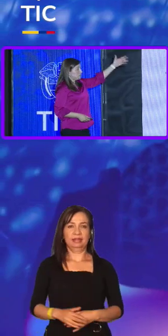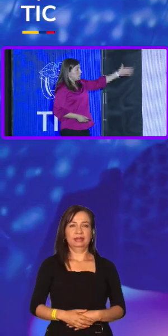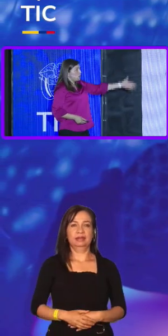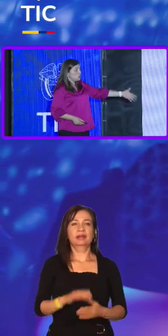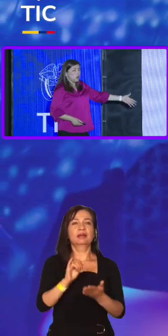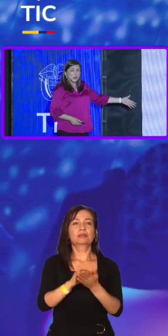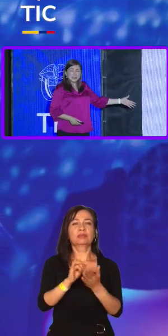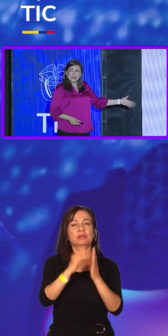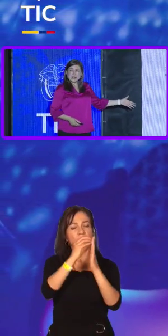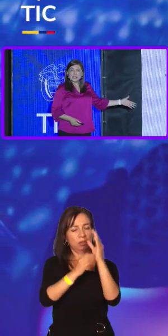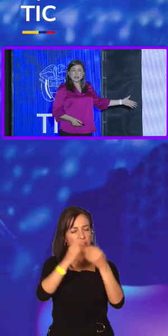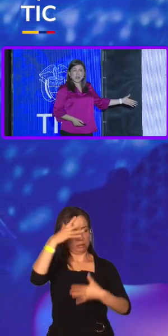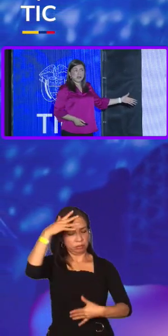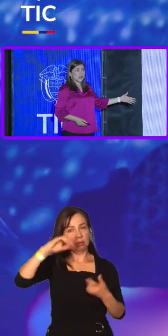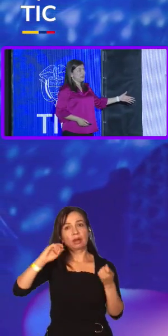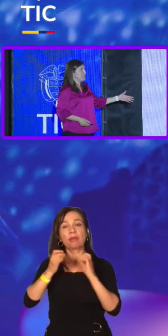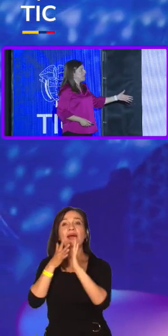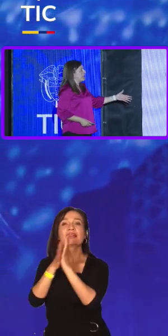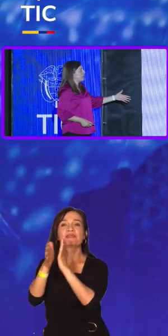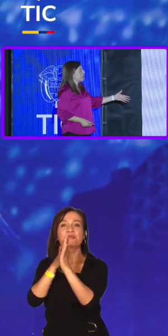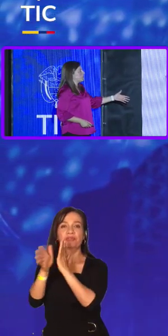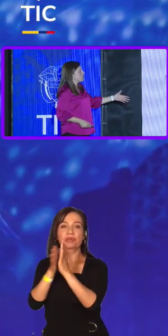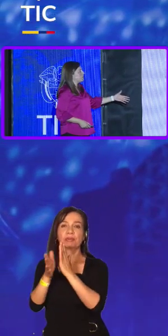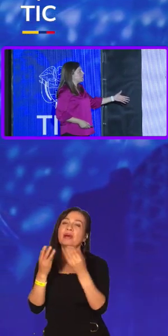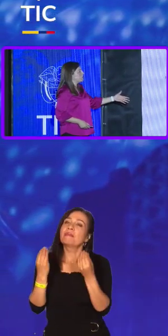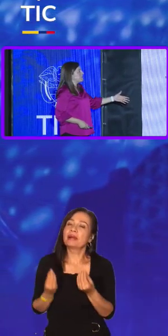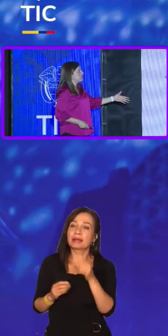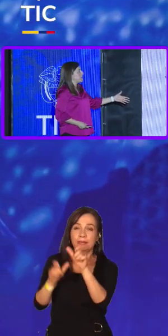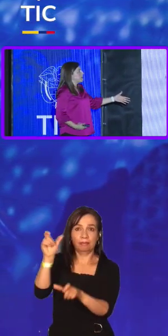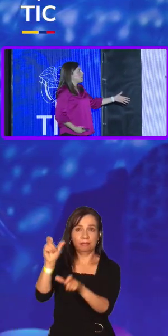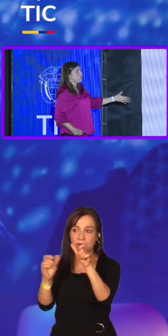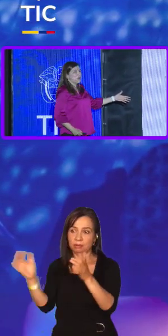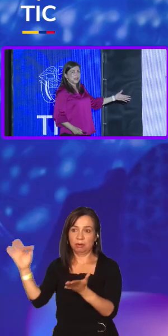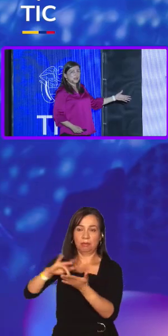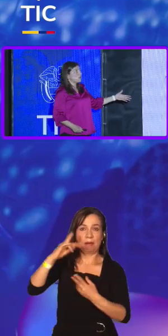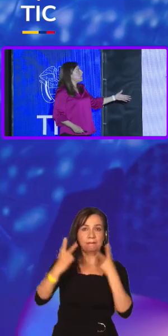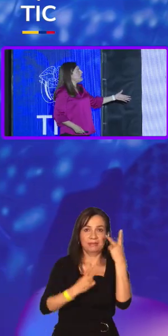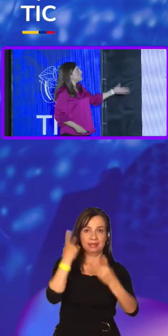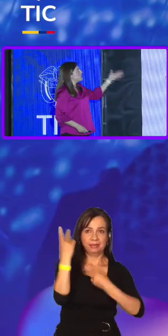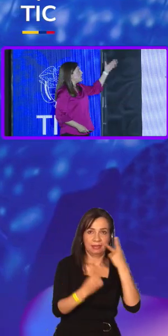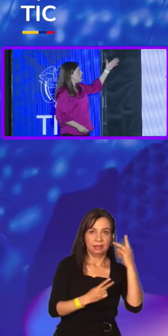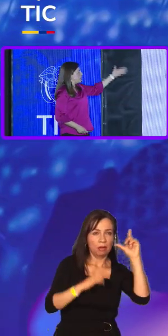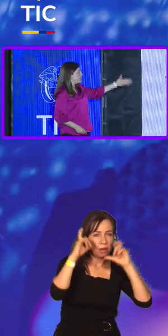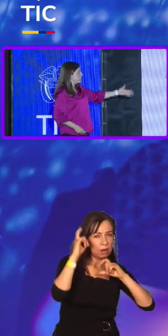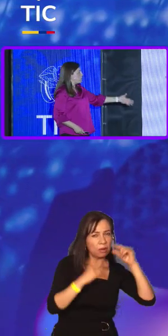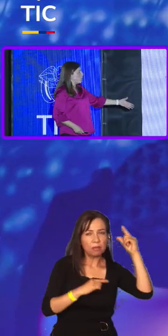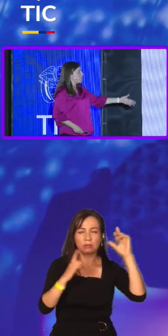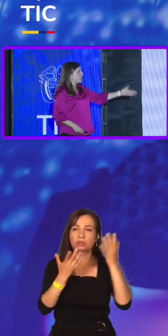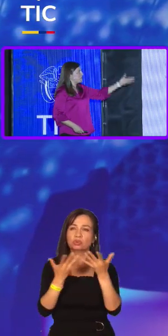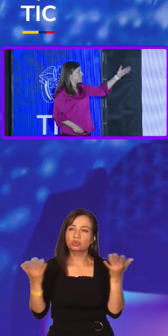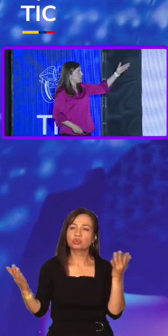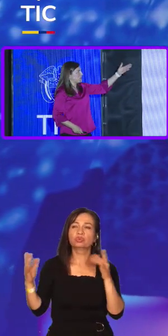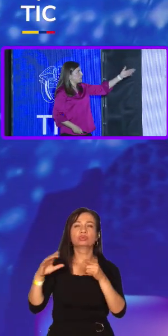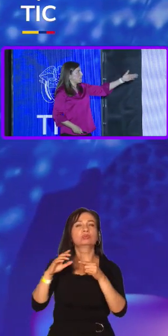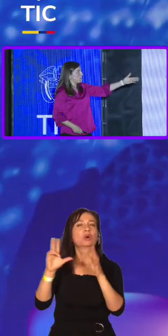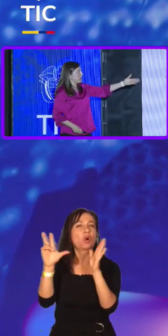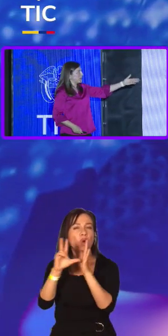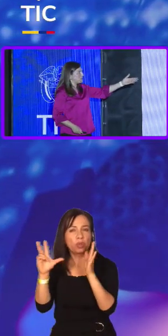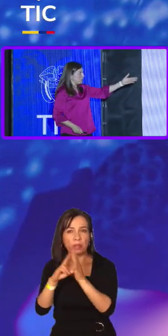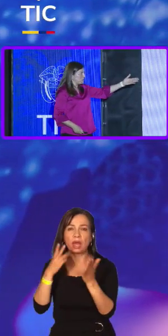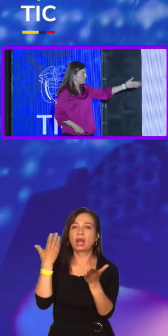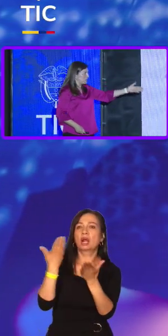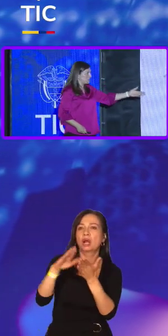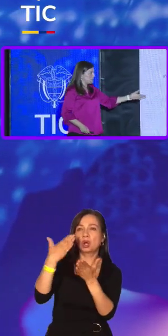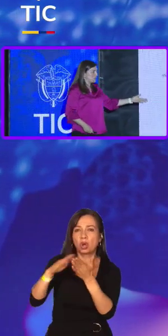que todo lo que esté relacionado con la visita de la persona turista pueda ser cubierto, alojamiento, compras,